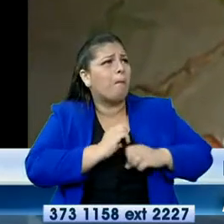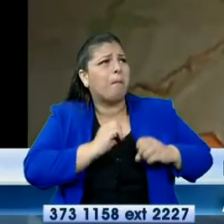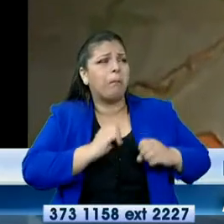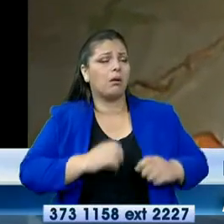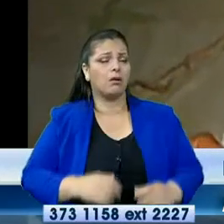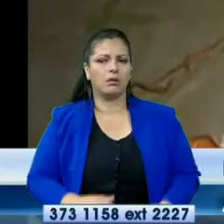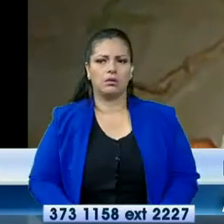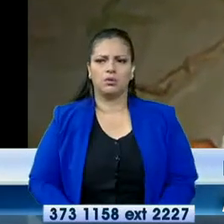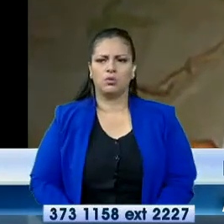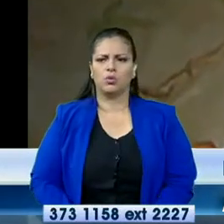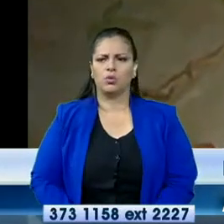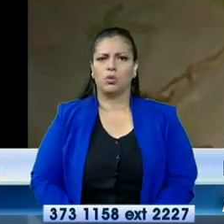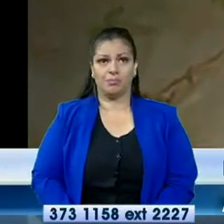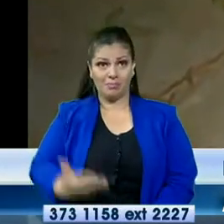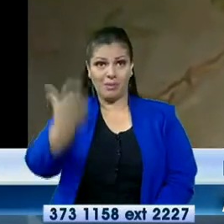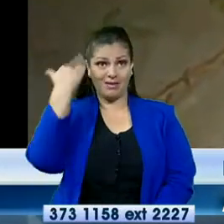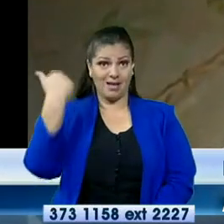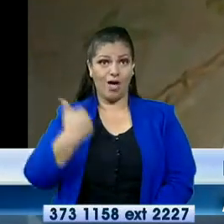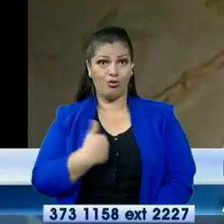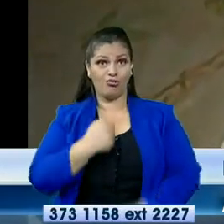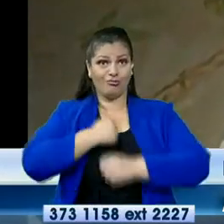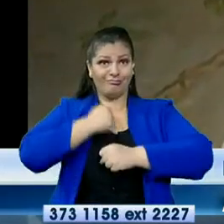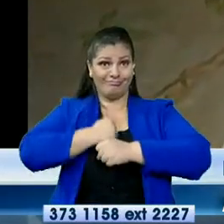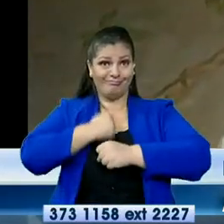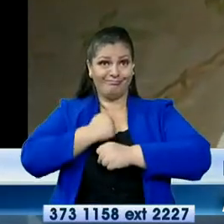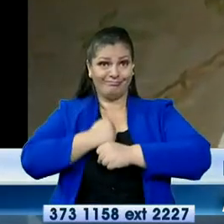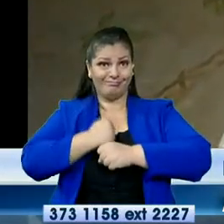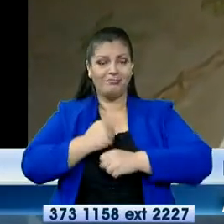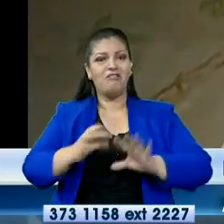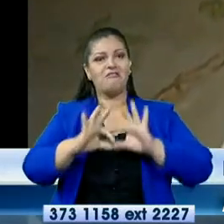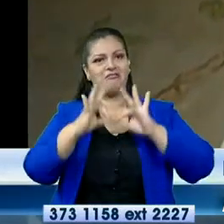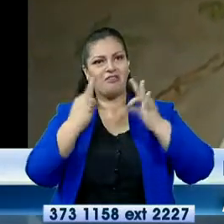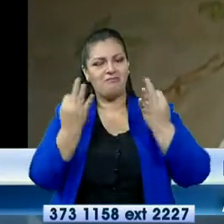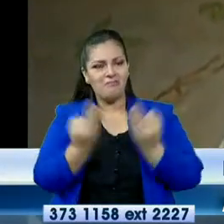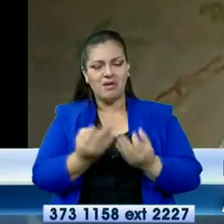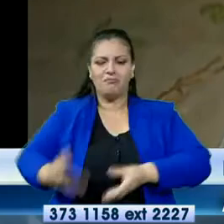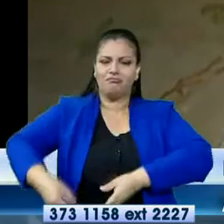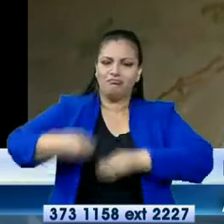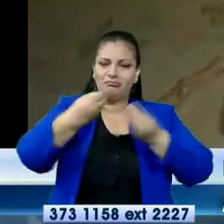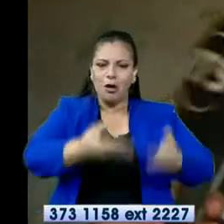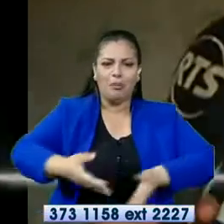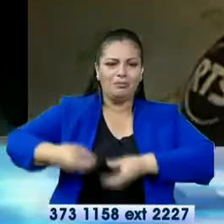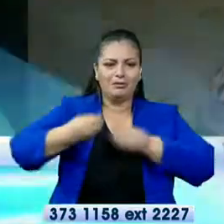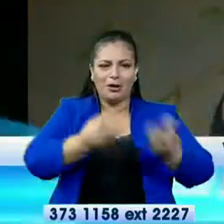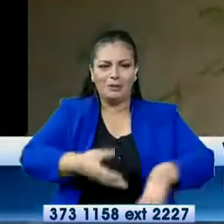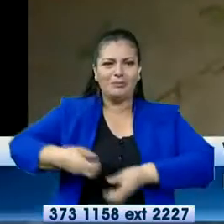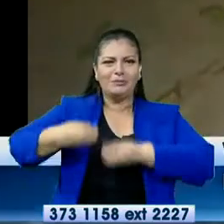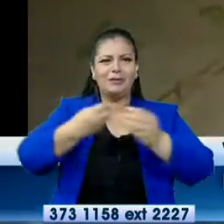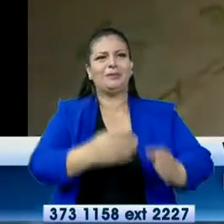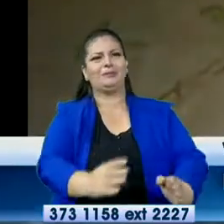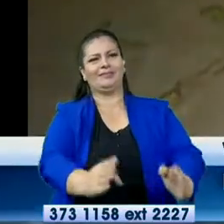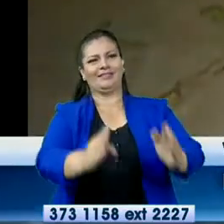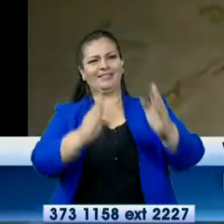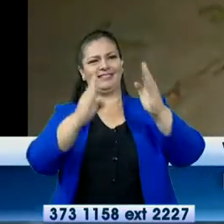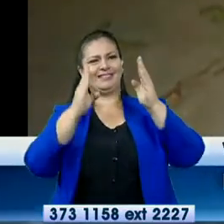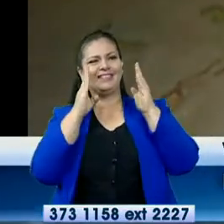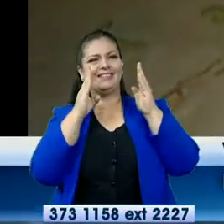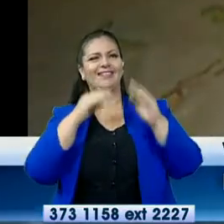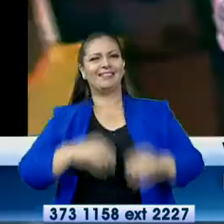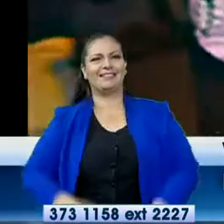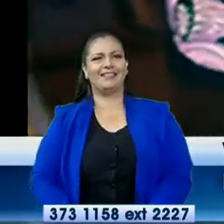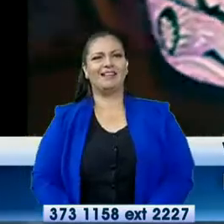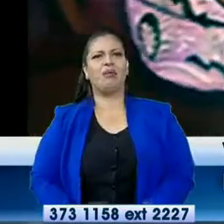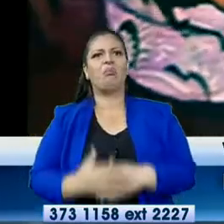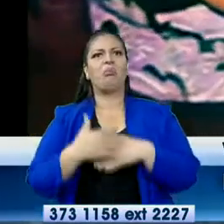me llamaban la atención, pero cuando ya me enfermé así, ellos ya me dieron la espalda. ¿Y sus 4 hijos? También se han